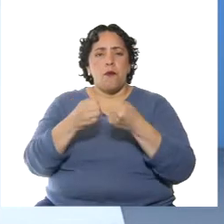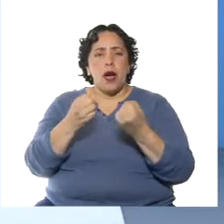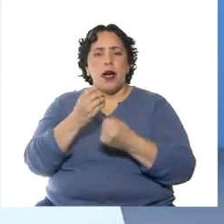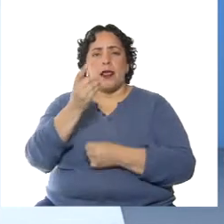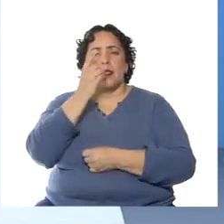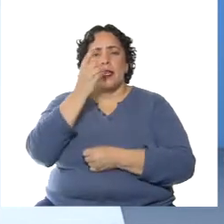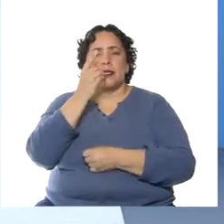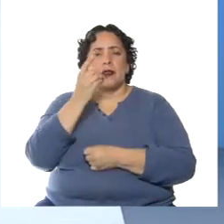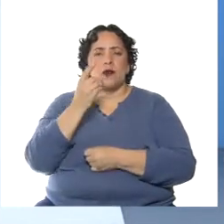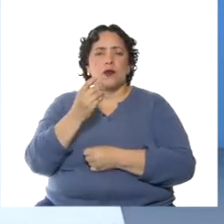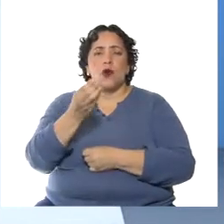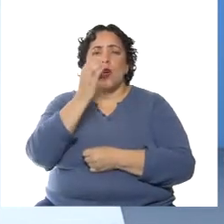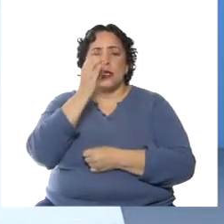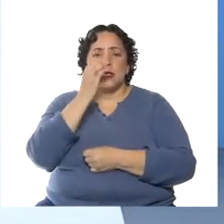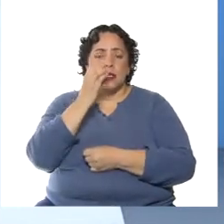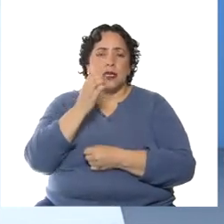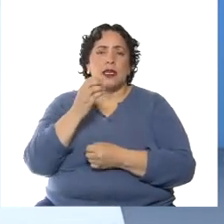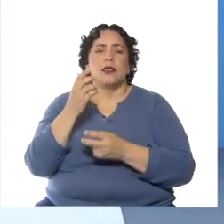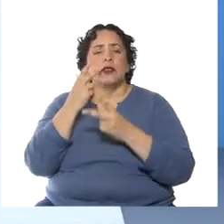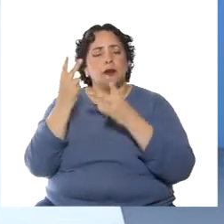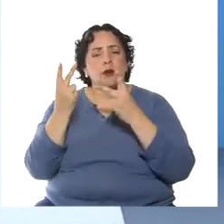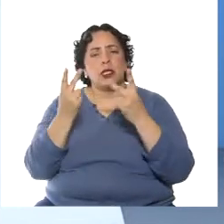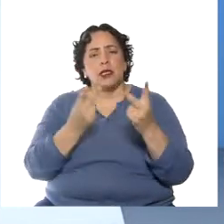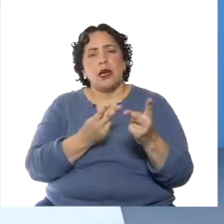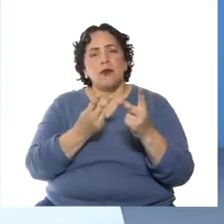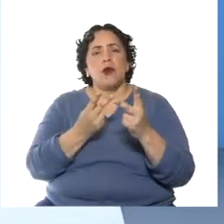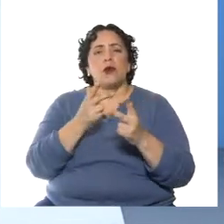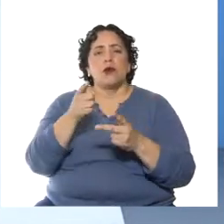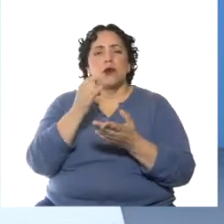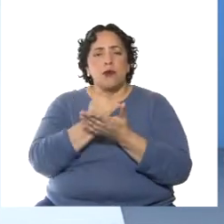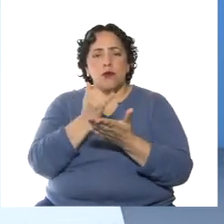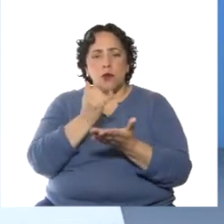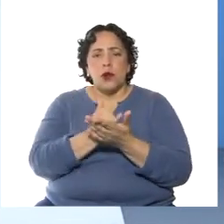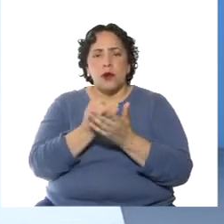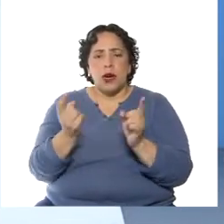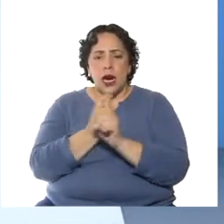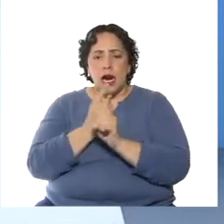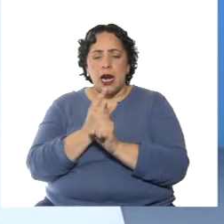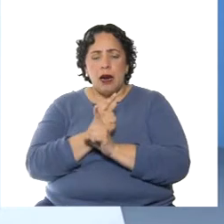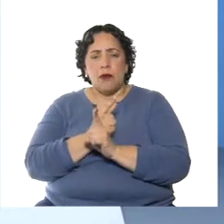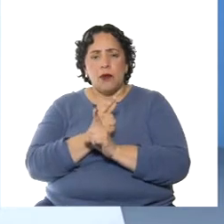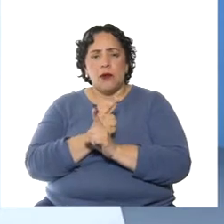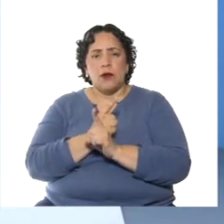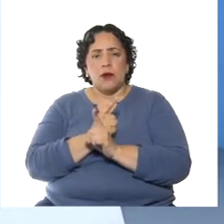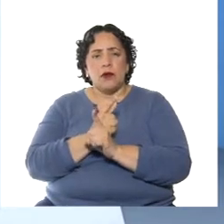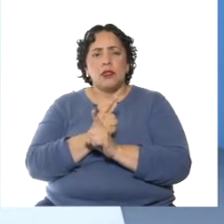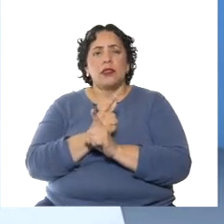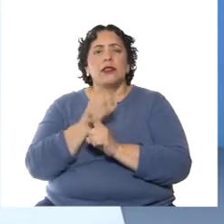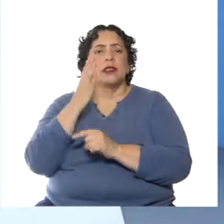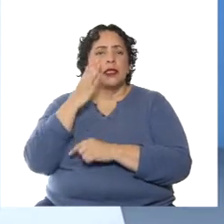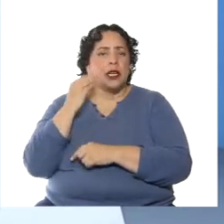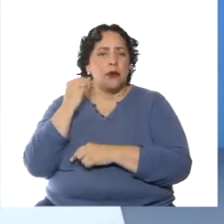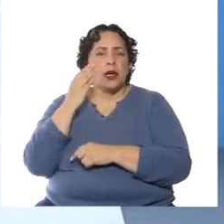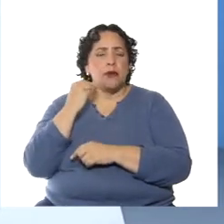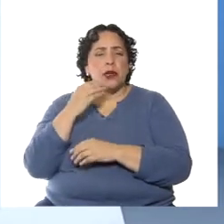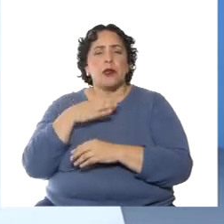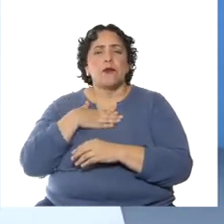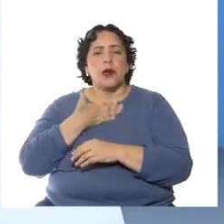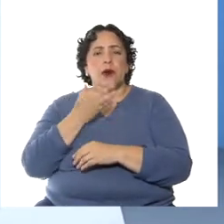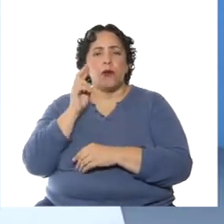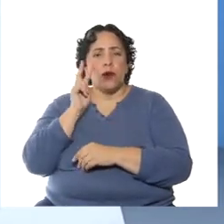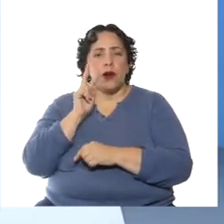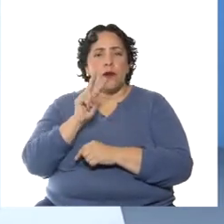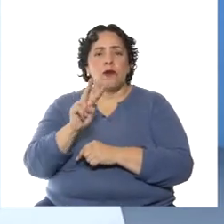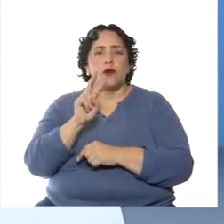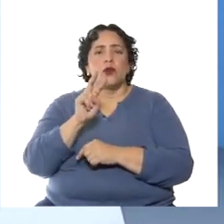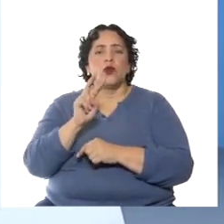desayuno y la cena. Entonces los invitamos a que prueben estos cambios químicos y a que los experimenten para que vean que